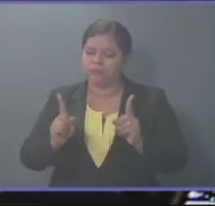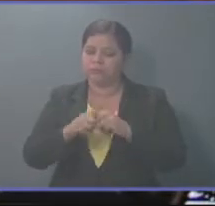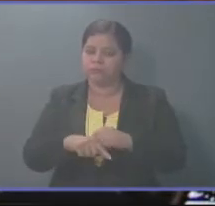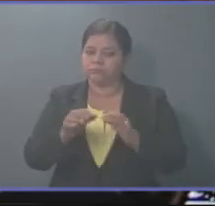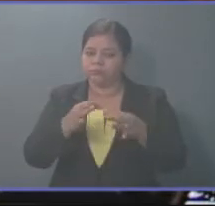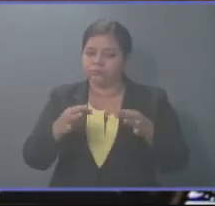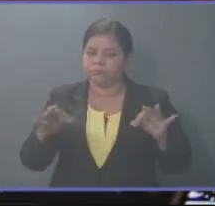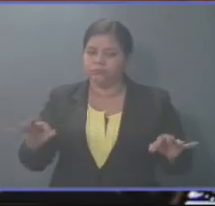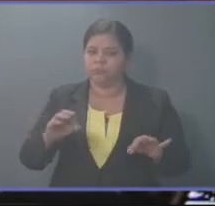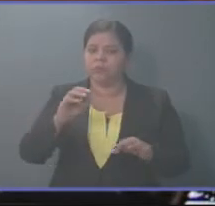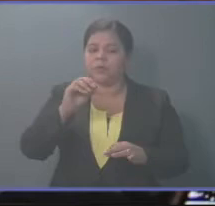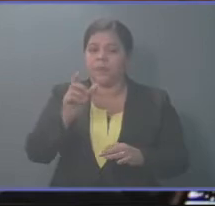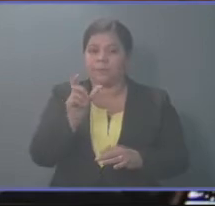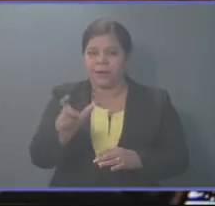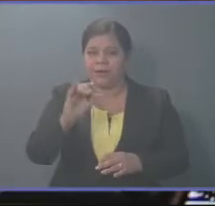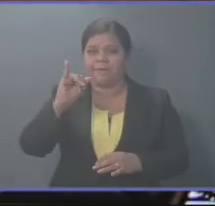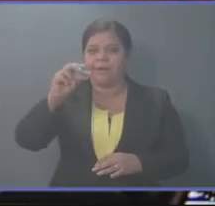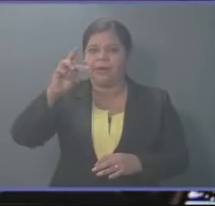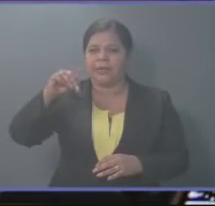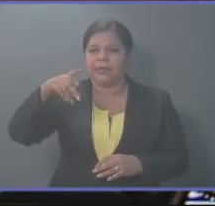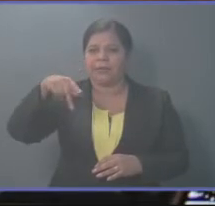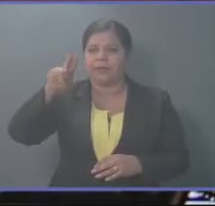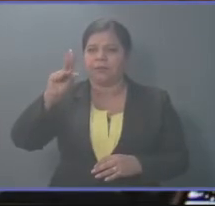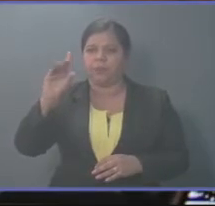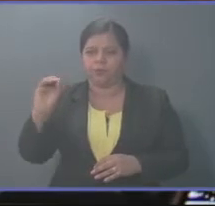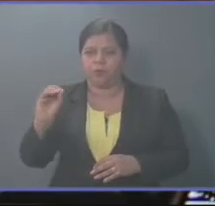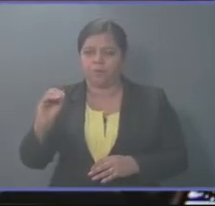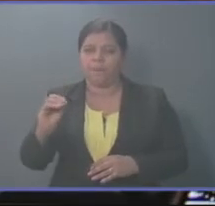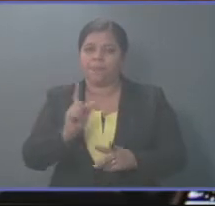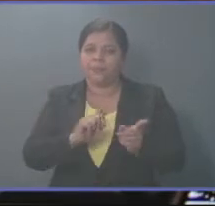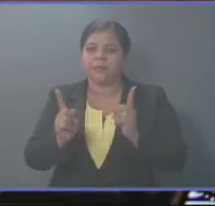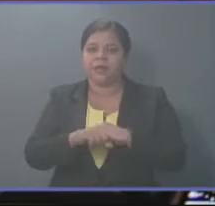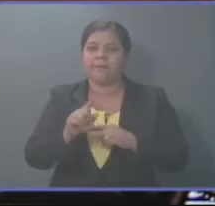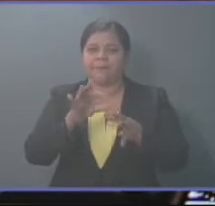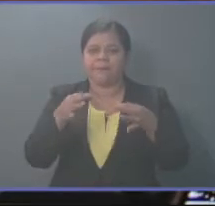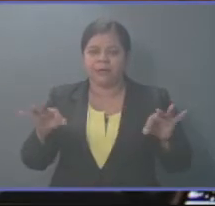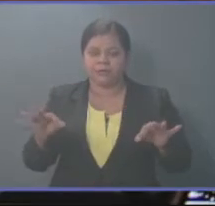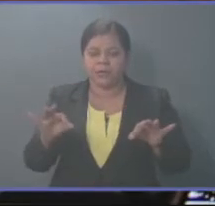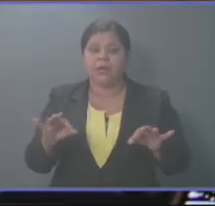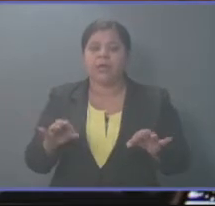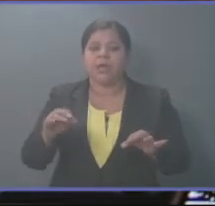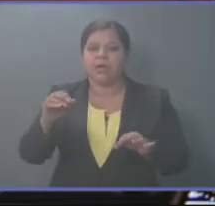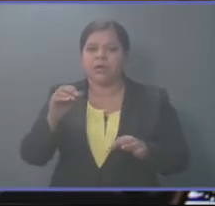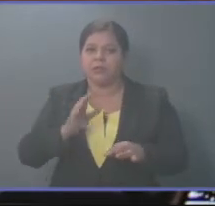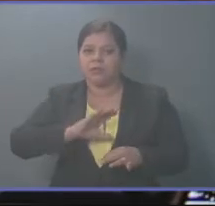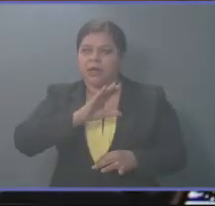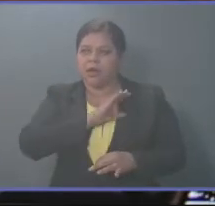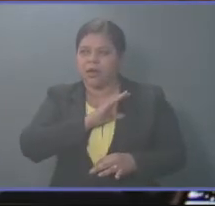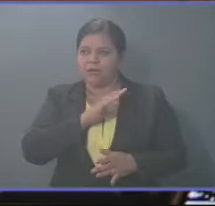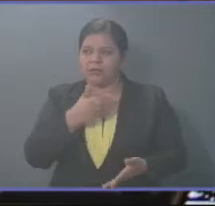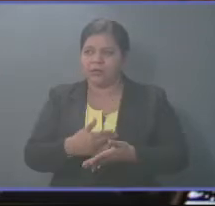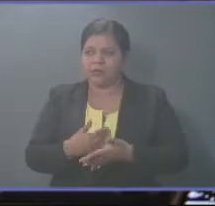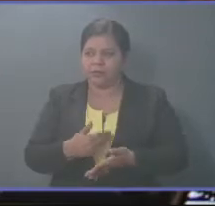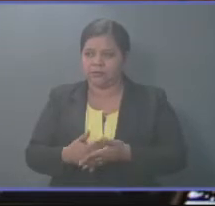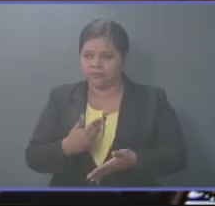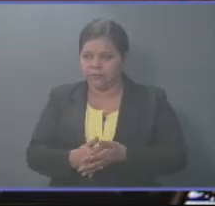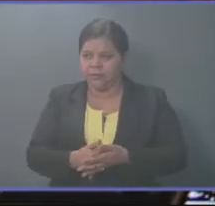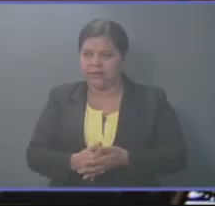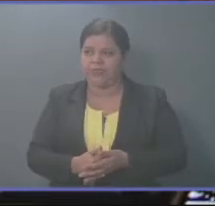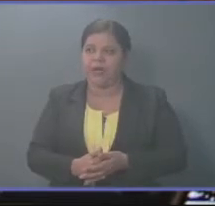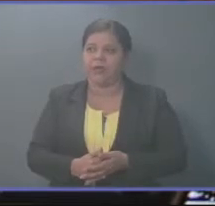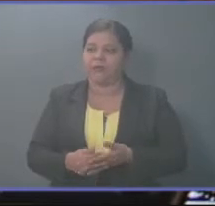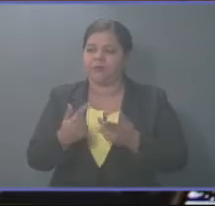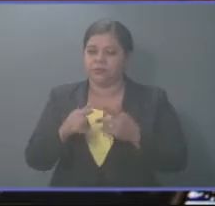término impúdico por de carácter sexual, que resulta más específico, y eliminar del